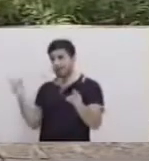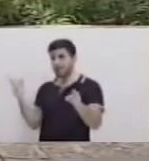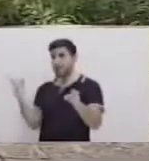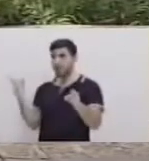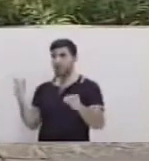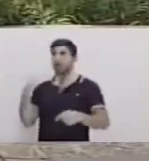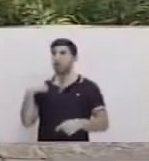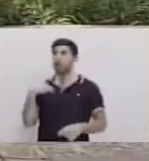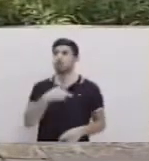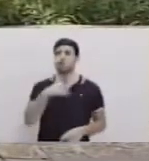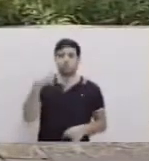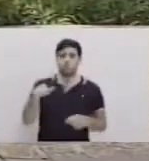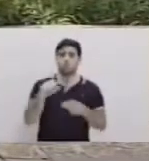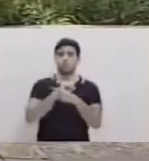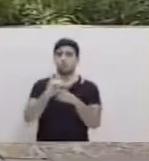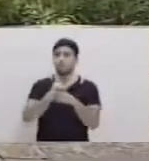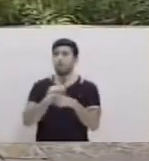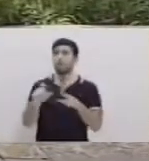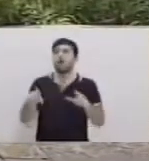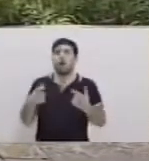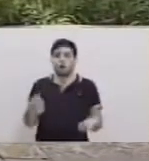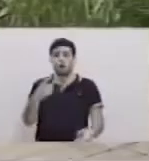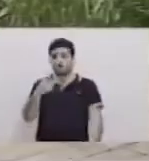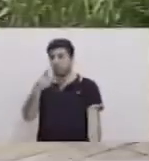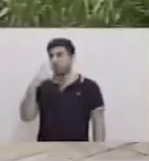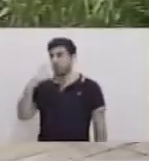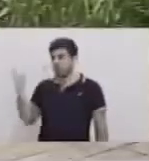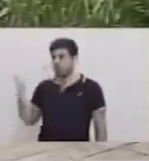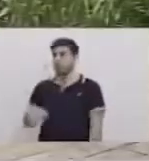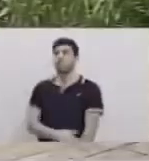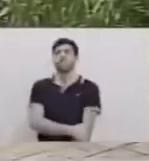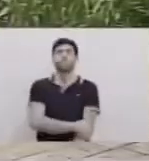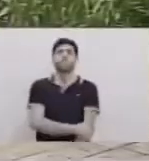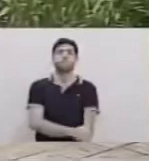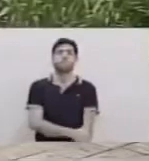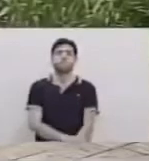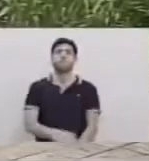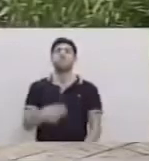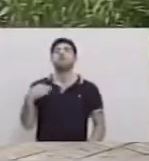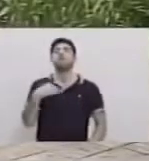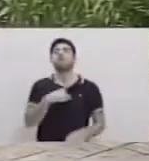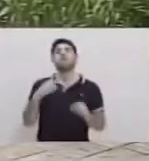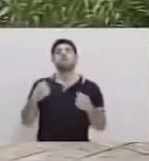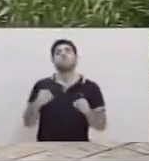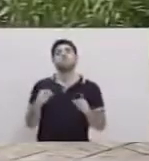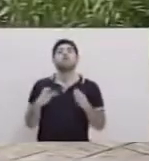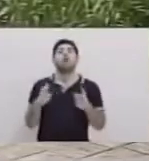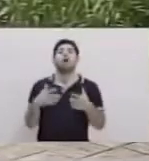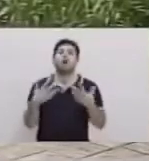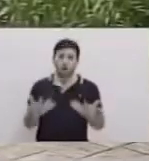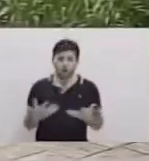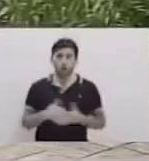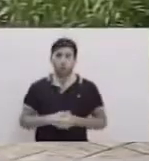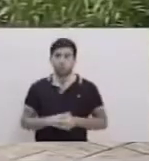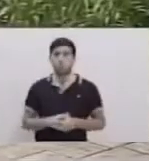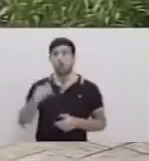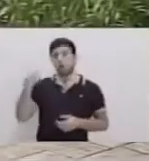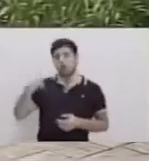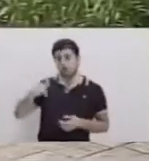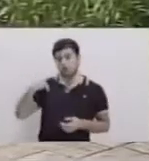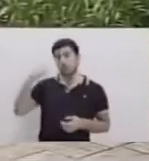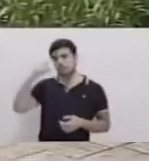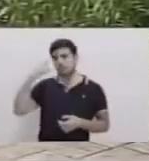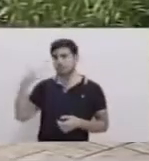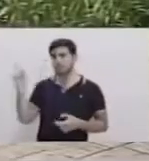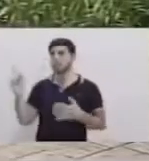dinámica mediante un reto. Acompáñenme. Continuando con nuestra actividad de juegos por medio de normas y reglas, el día de